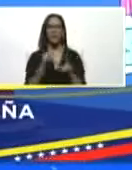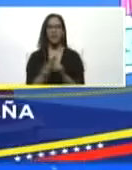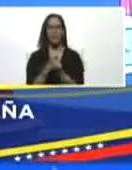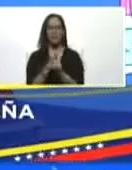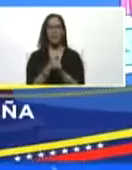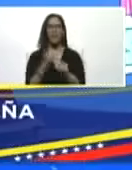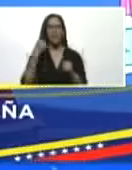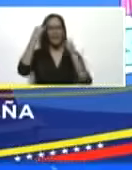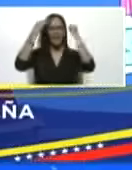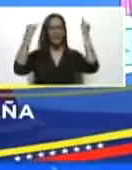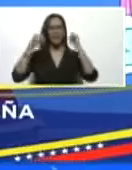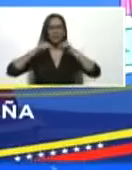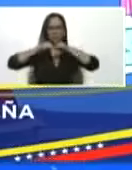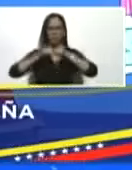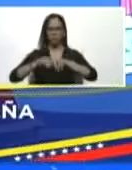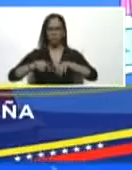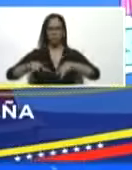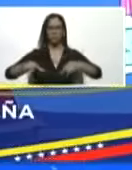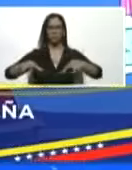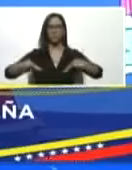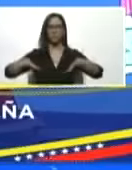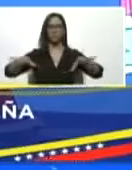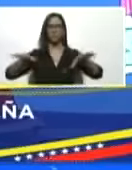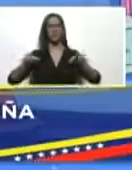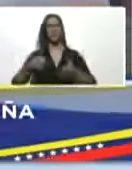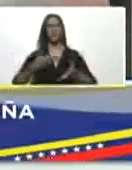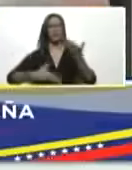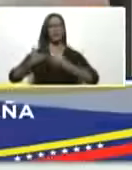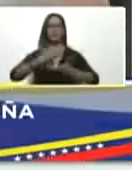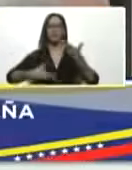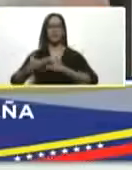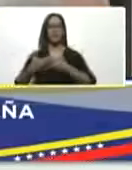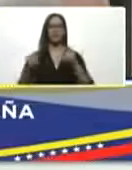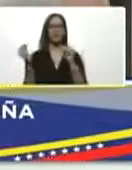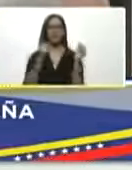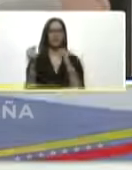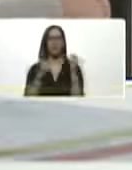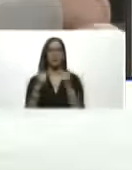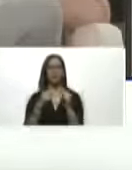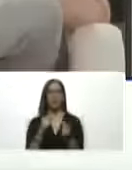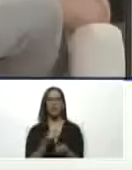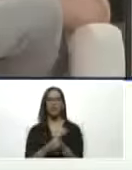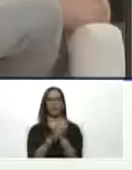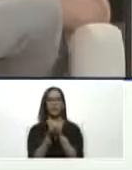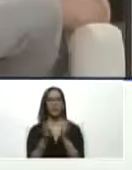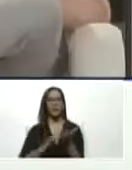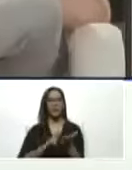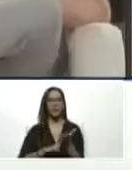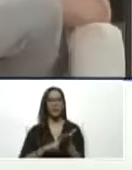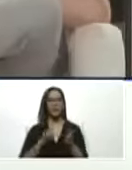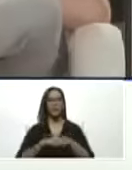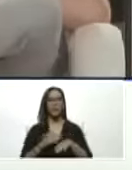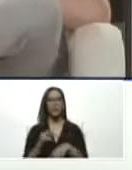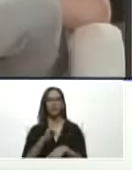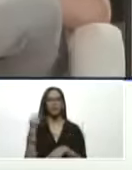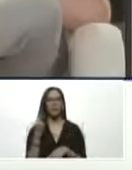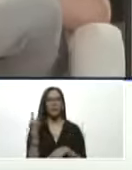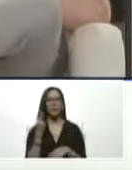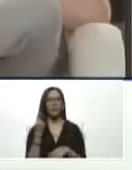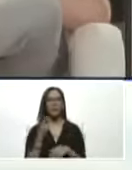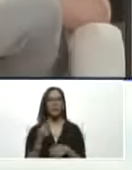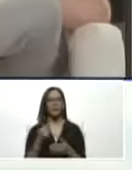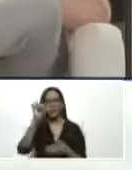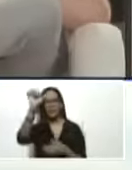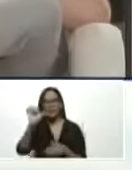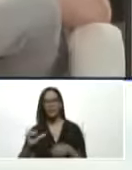las ideas corran, lleguen, circulen, se debatan y transformen la realidad. Porque no se trata solo de interpretar